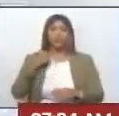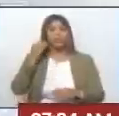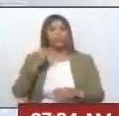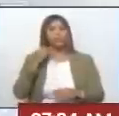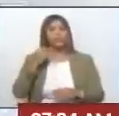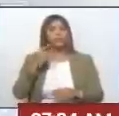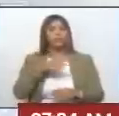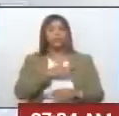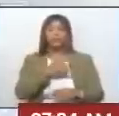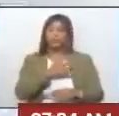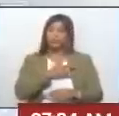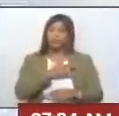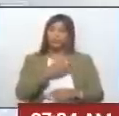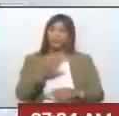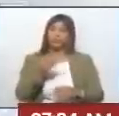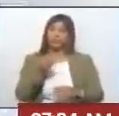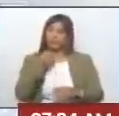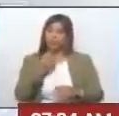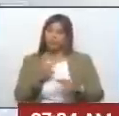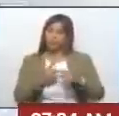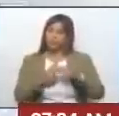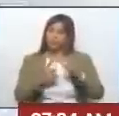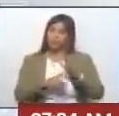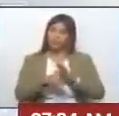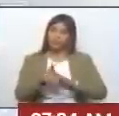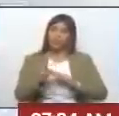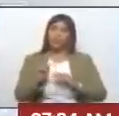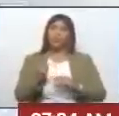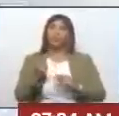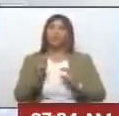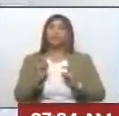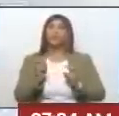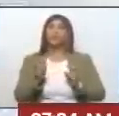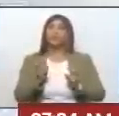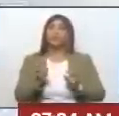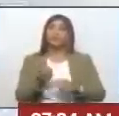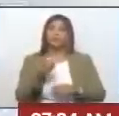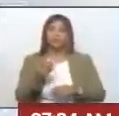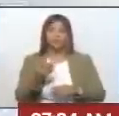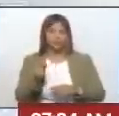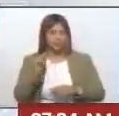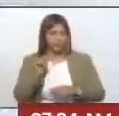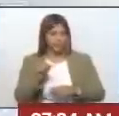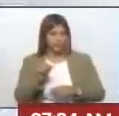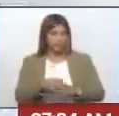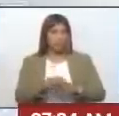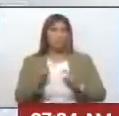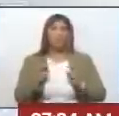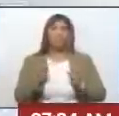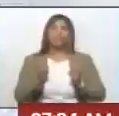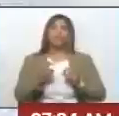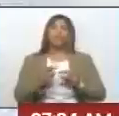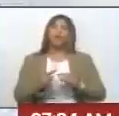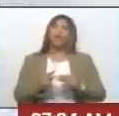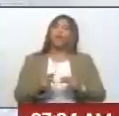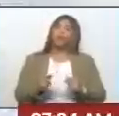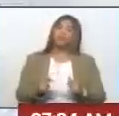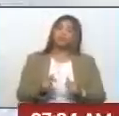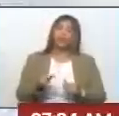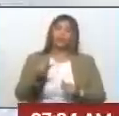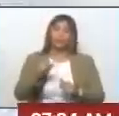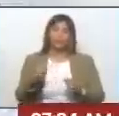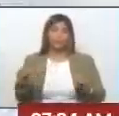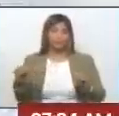haciendo un gran desarrollo y uno de los temas fundamentales es ese. El tema de la corrupción, que además